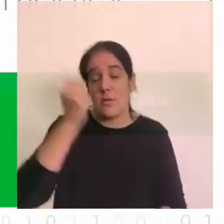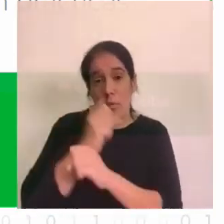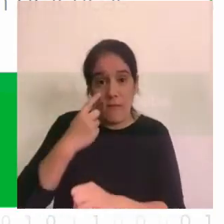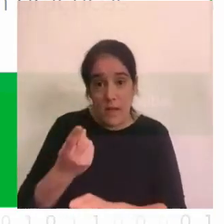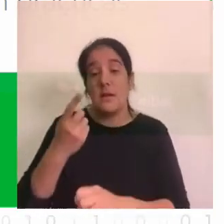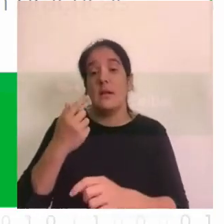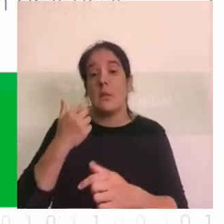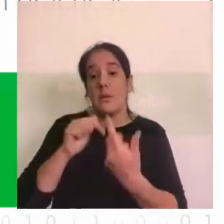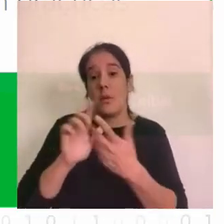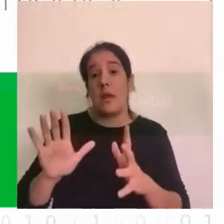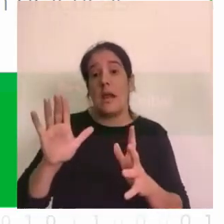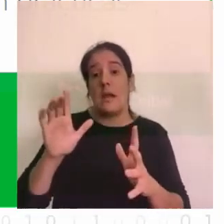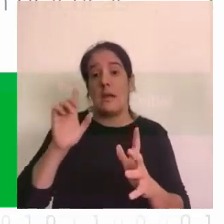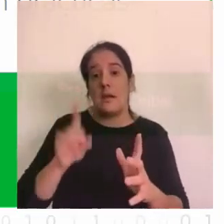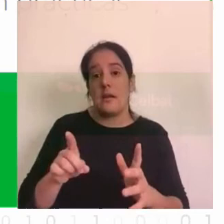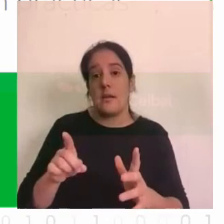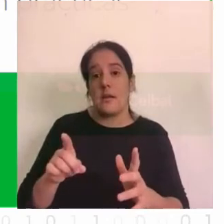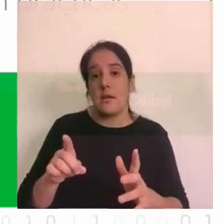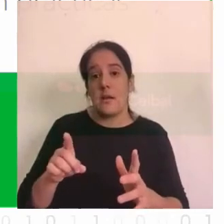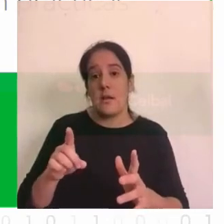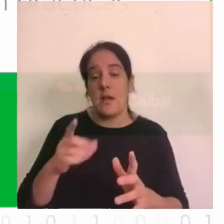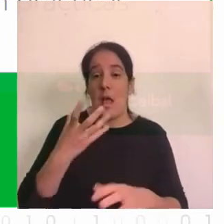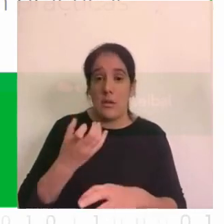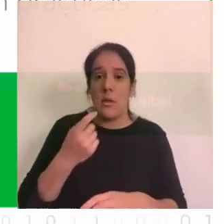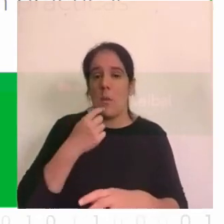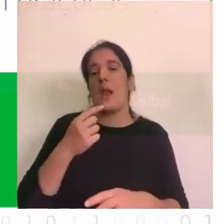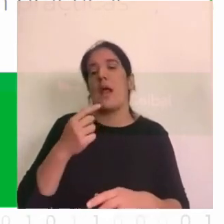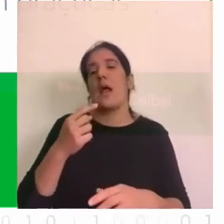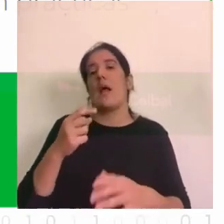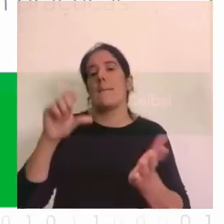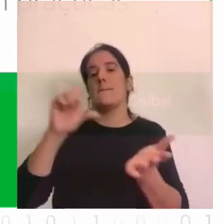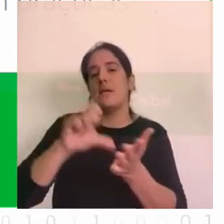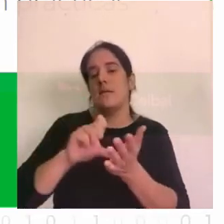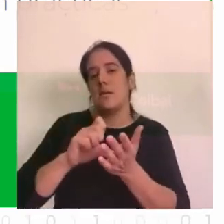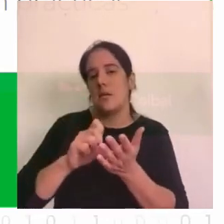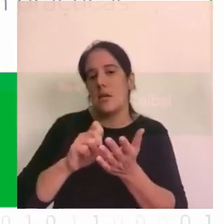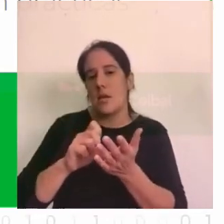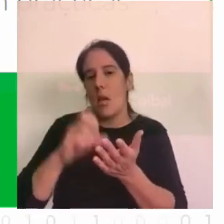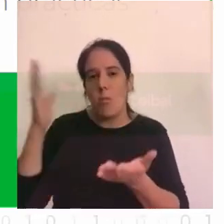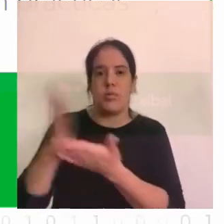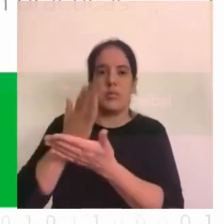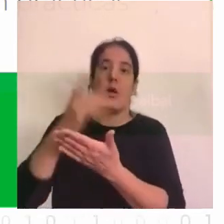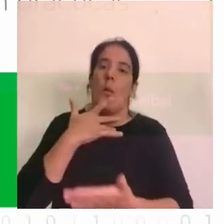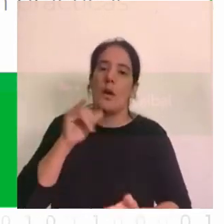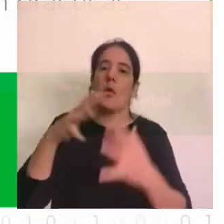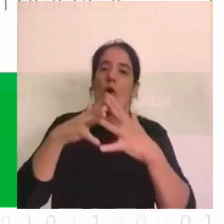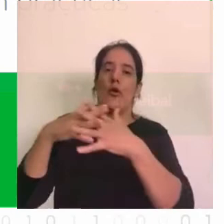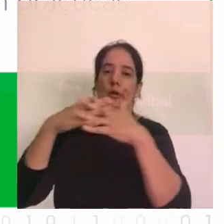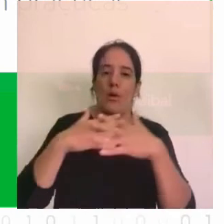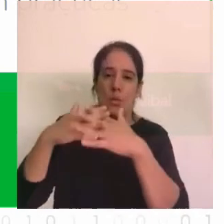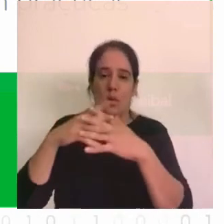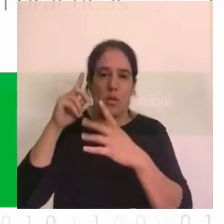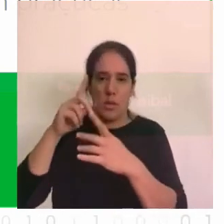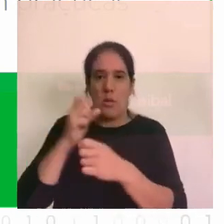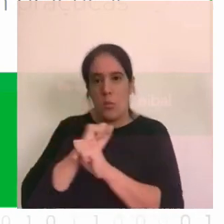países desarrollados, particularmente en Estados Unidos, que fue donde se desarrolló por primera vez esta métrica de inseguridad alimentaria que les voy